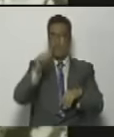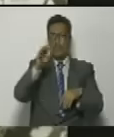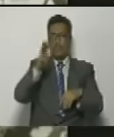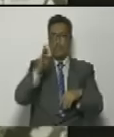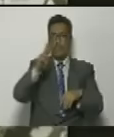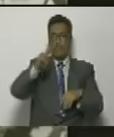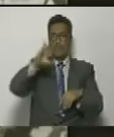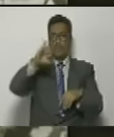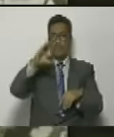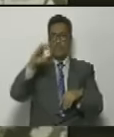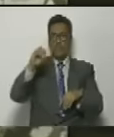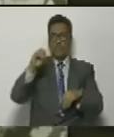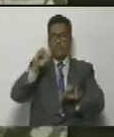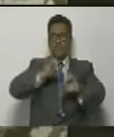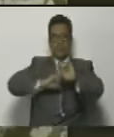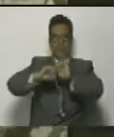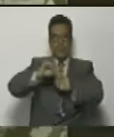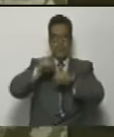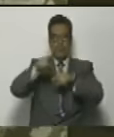y defiende